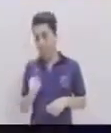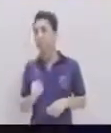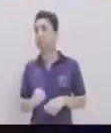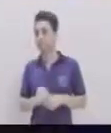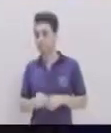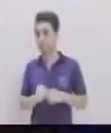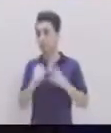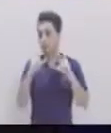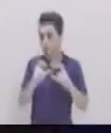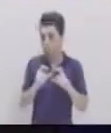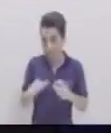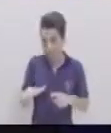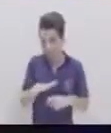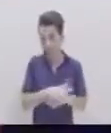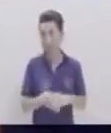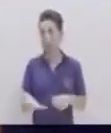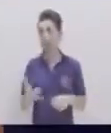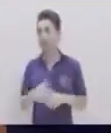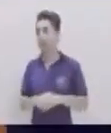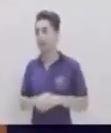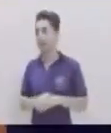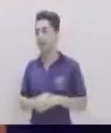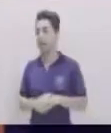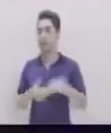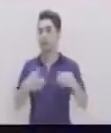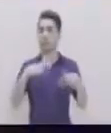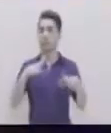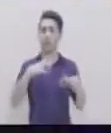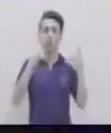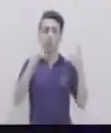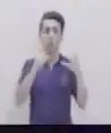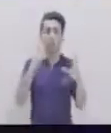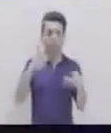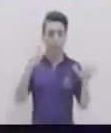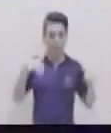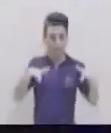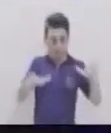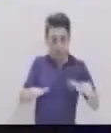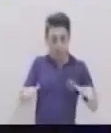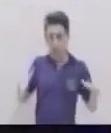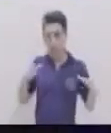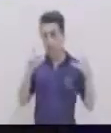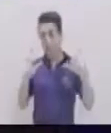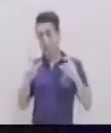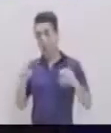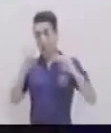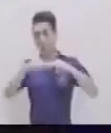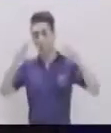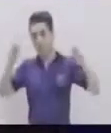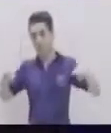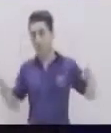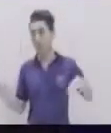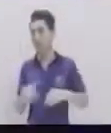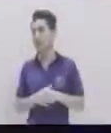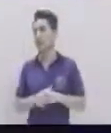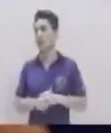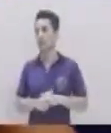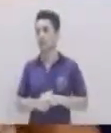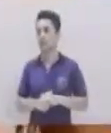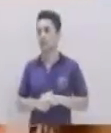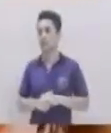nuestras fuentes hídricas tienen guardianes, los volcanes, las montañas también tienen guardianes y espíritus que los